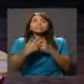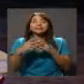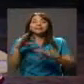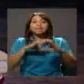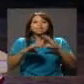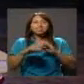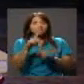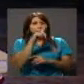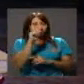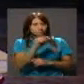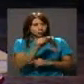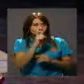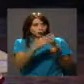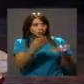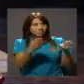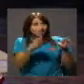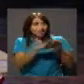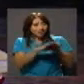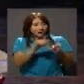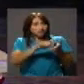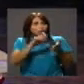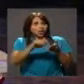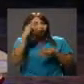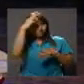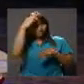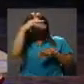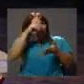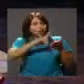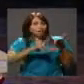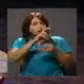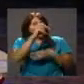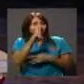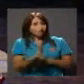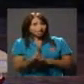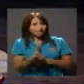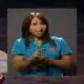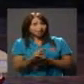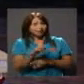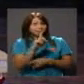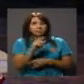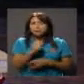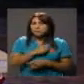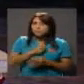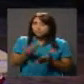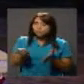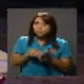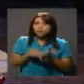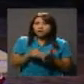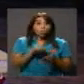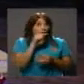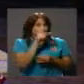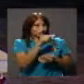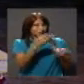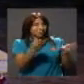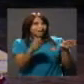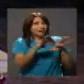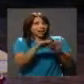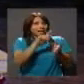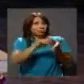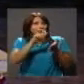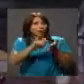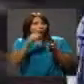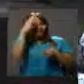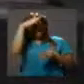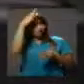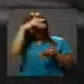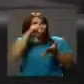filosofía de la Universidad de Costa Rica se refiere perdón cerraría la escuela de filosofía de la Universidad de Costa